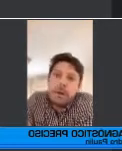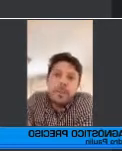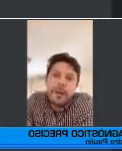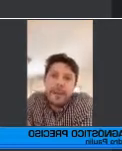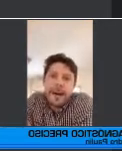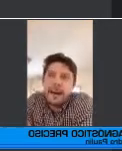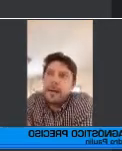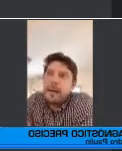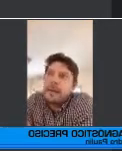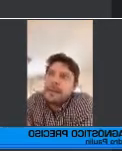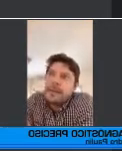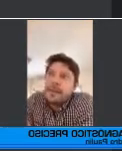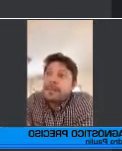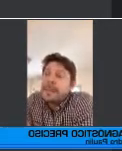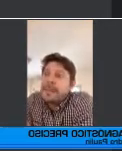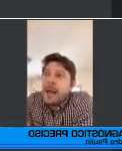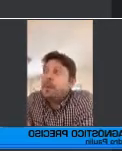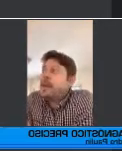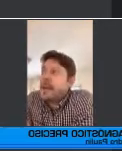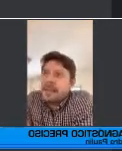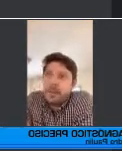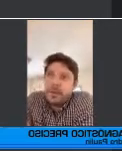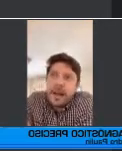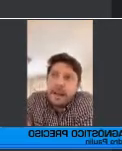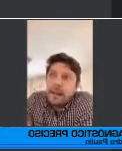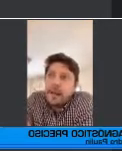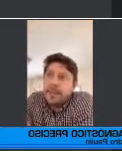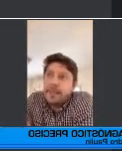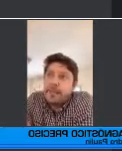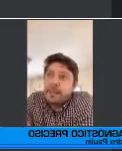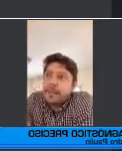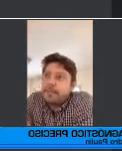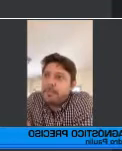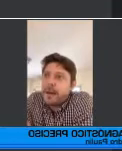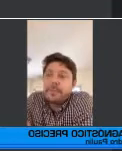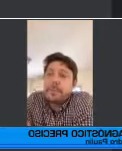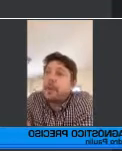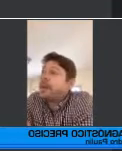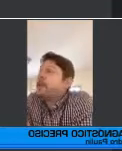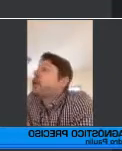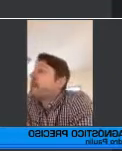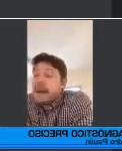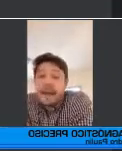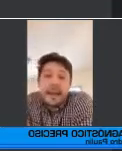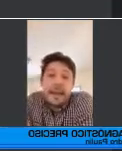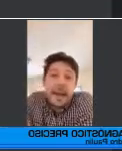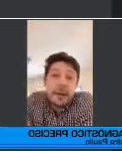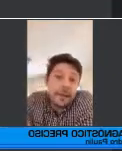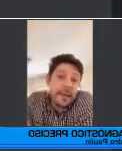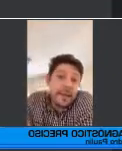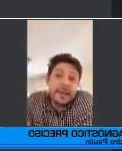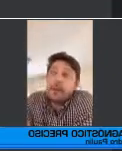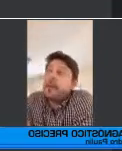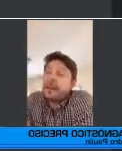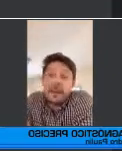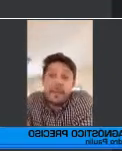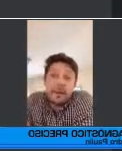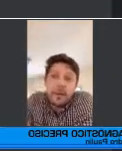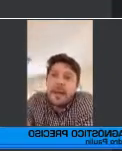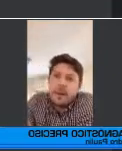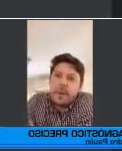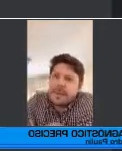lo puedas pagar. Si algún día llegaste muy tarde y viste, pues, compramos comida acá en la esquina, en la rotisería que esté de oferta, el plato